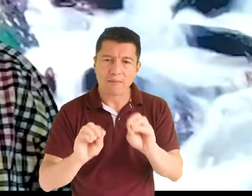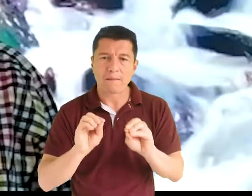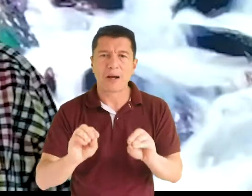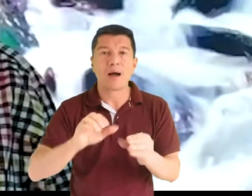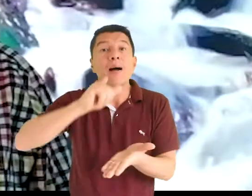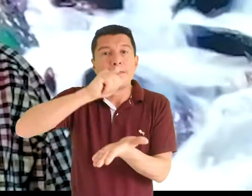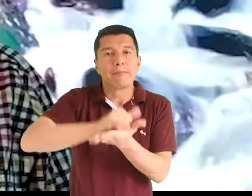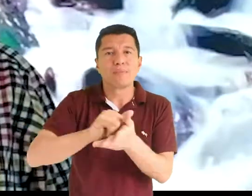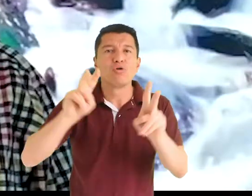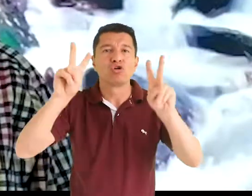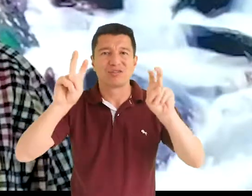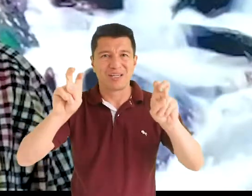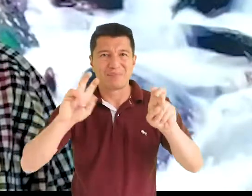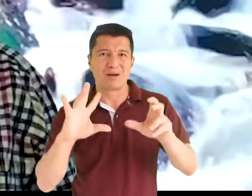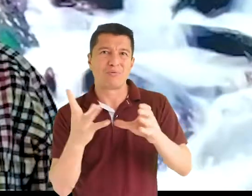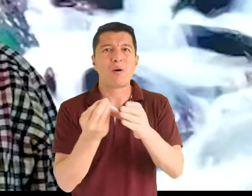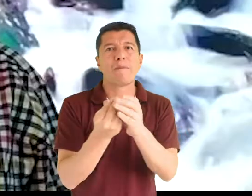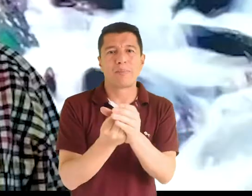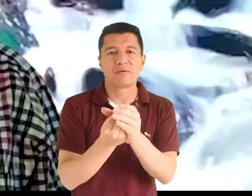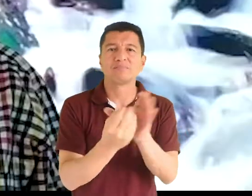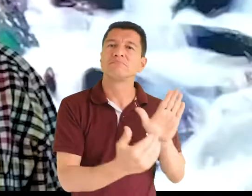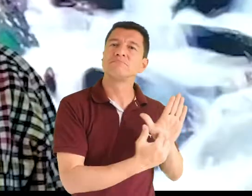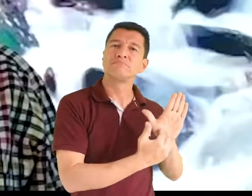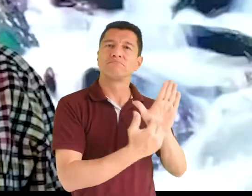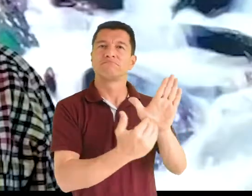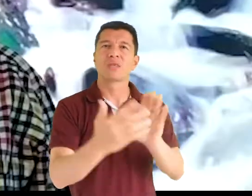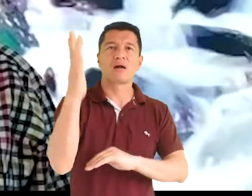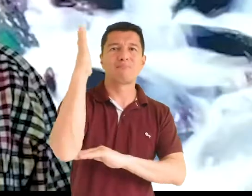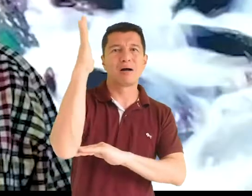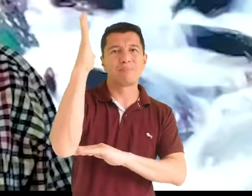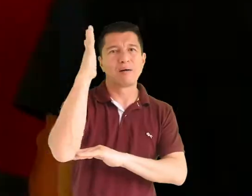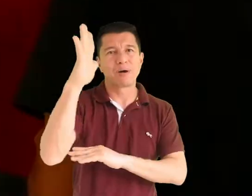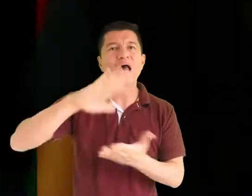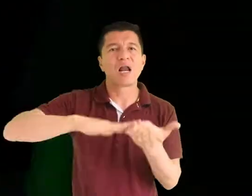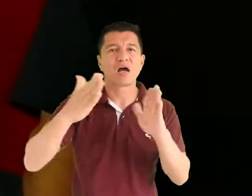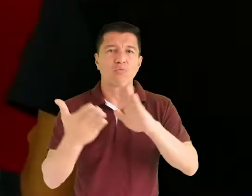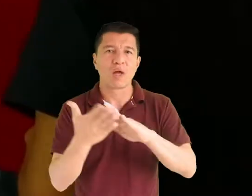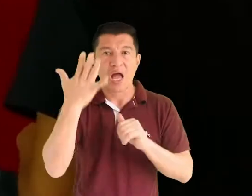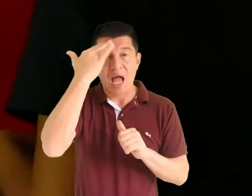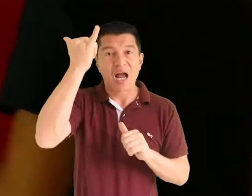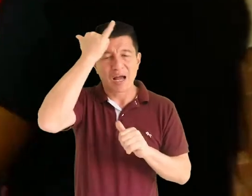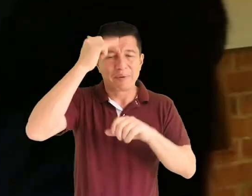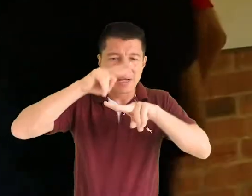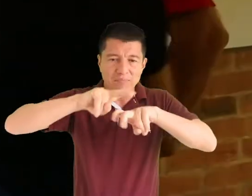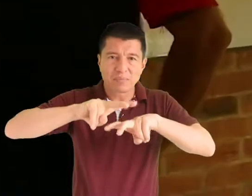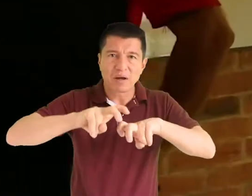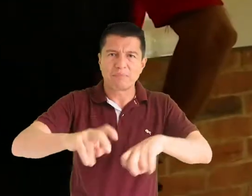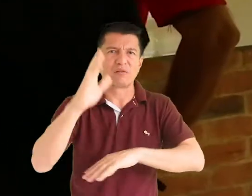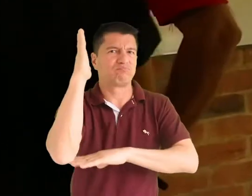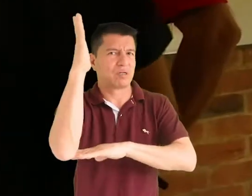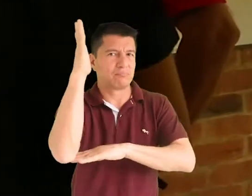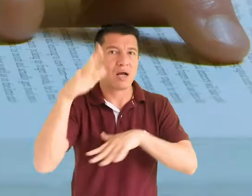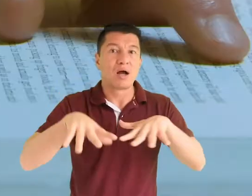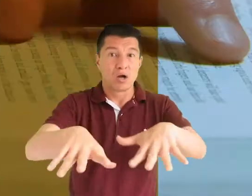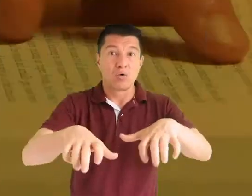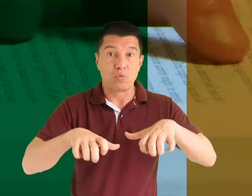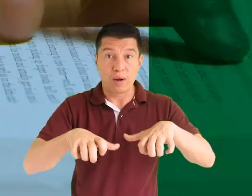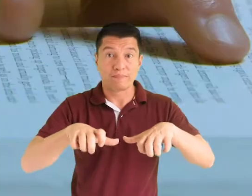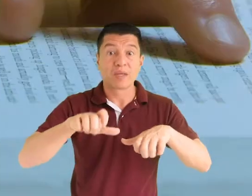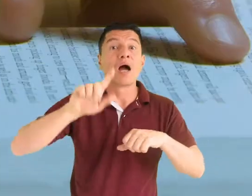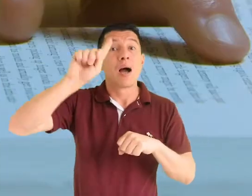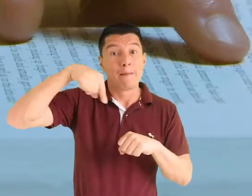tema y los han presentado ante la comunidad académica e investigativa a través de esos conversatorios. Para el próximo